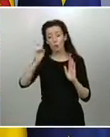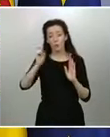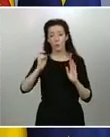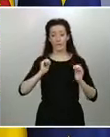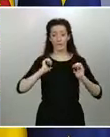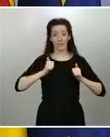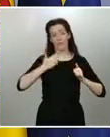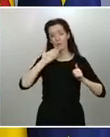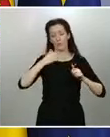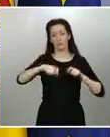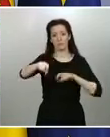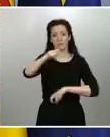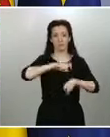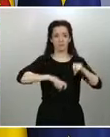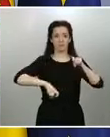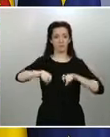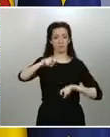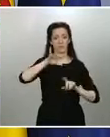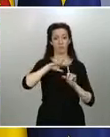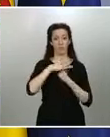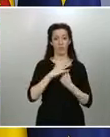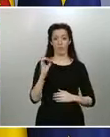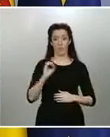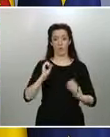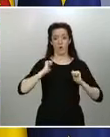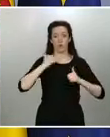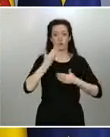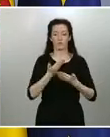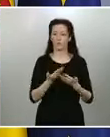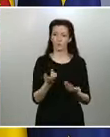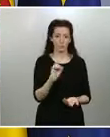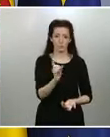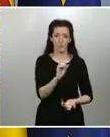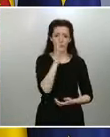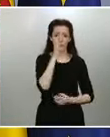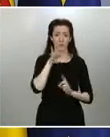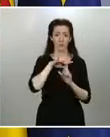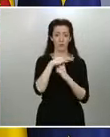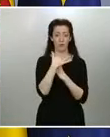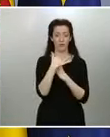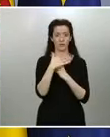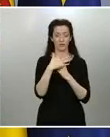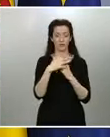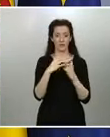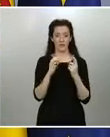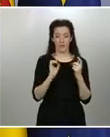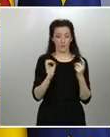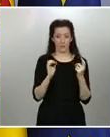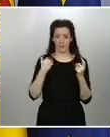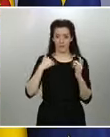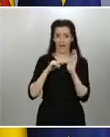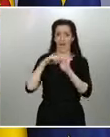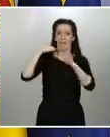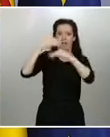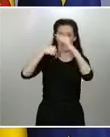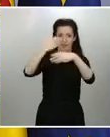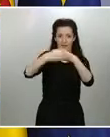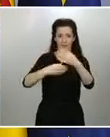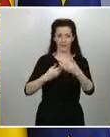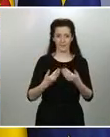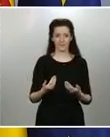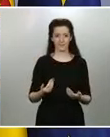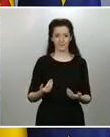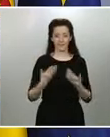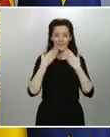situación no es de cero la situación es a la que hemos llegado es también de una cierta experiencia en la gestión y sabemos